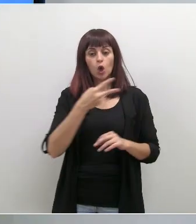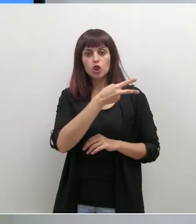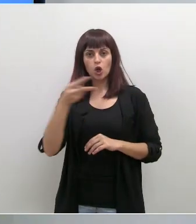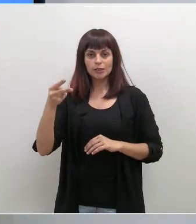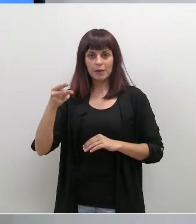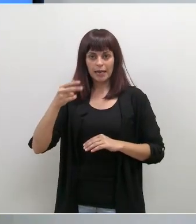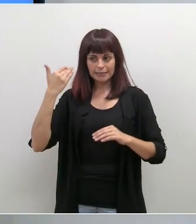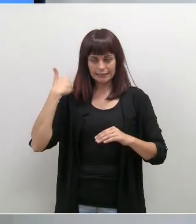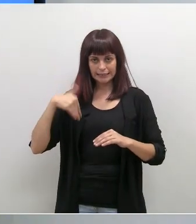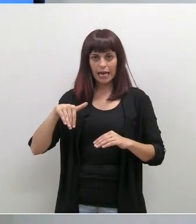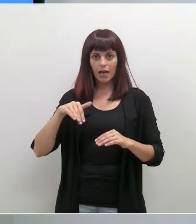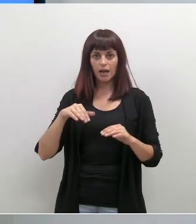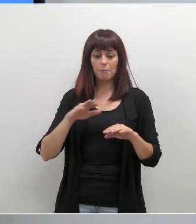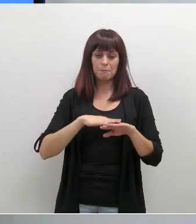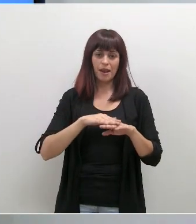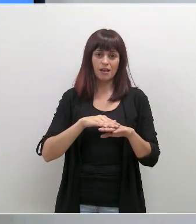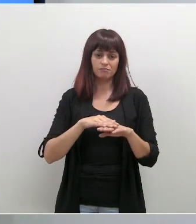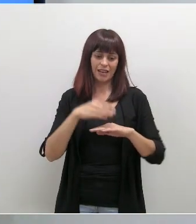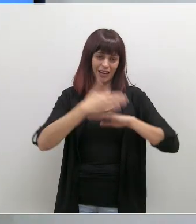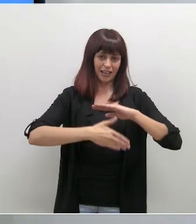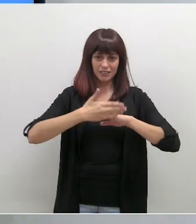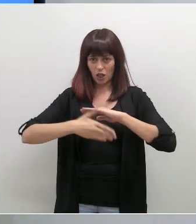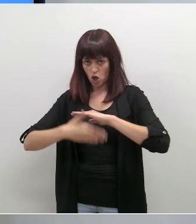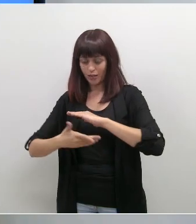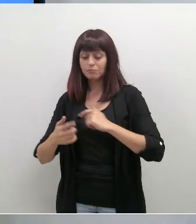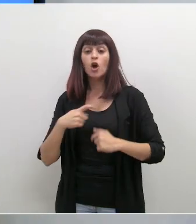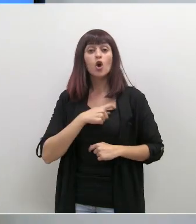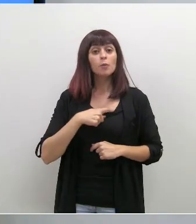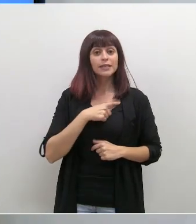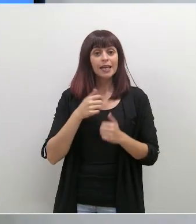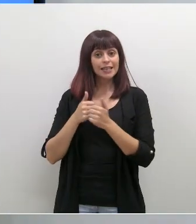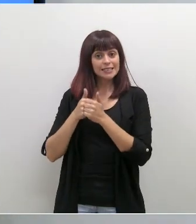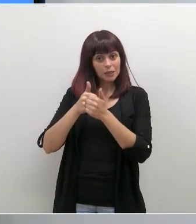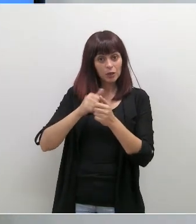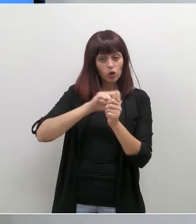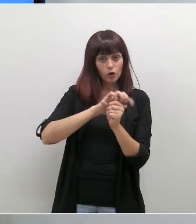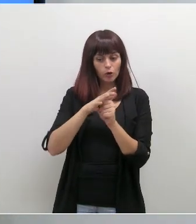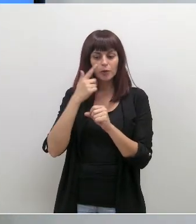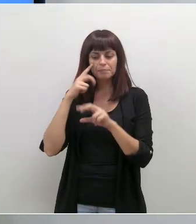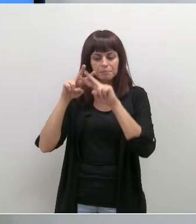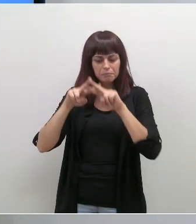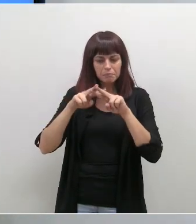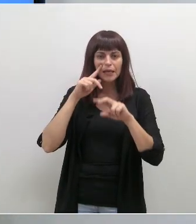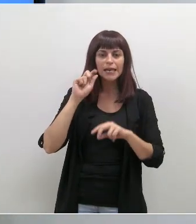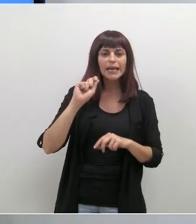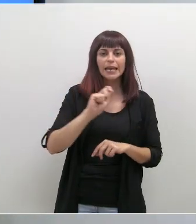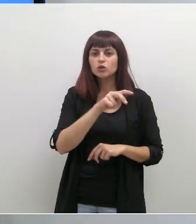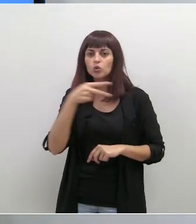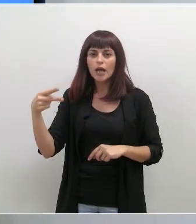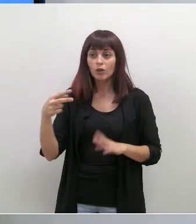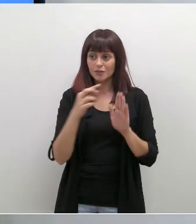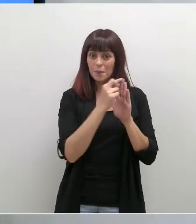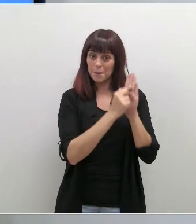comunidad autónoma y para todos los municipios de la región, y en el Comité de Seguimiento COVID haremos la valoración de los primeros resultados de esta